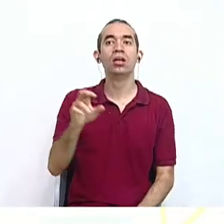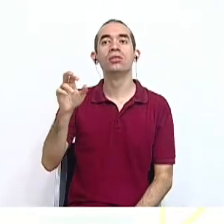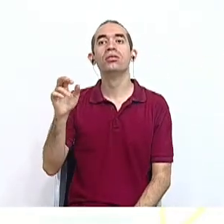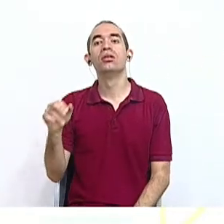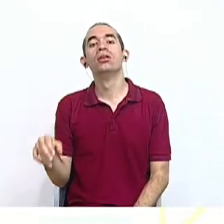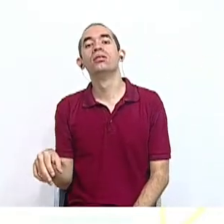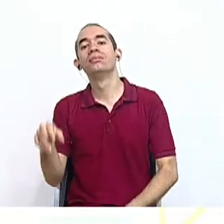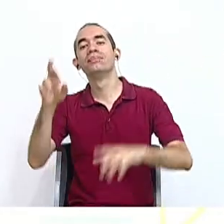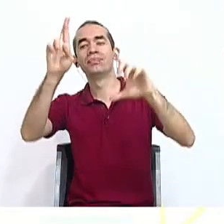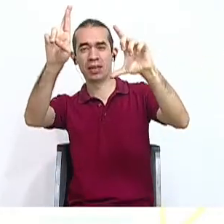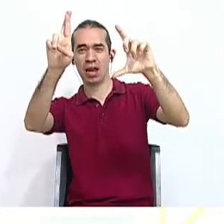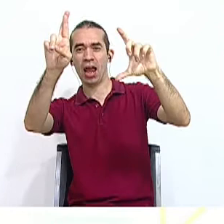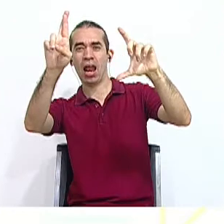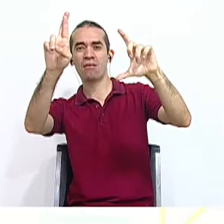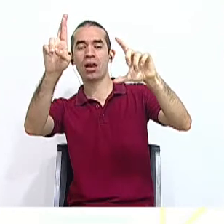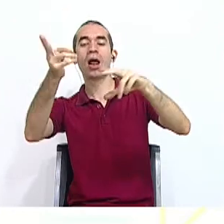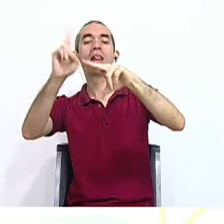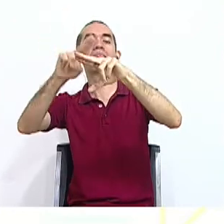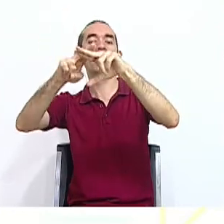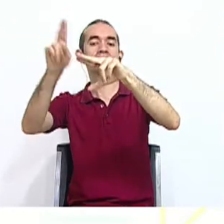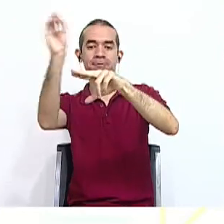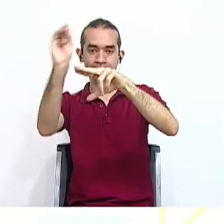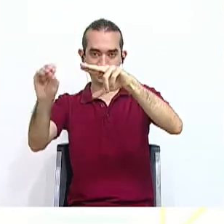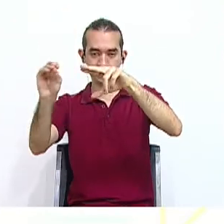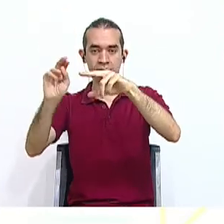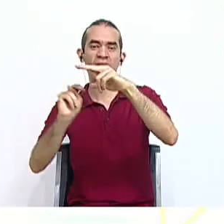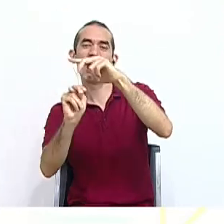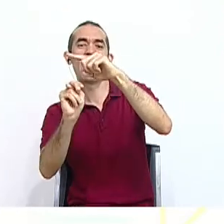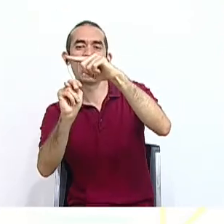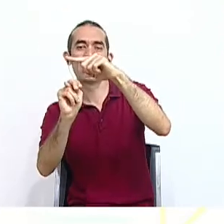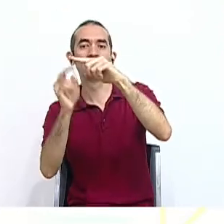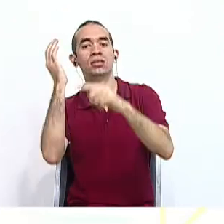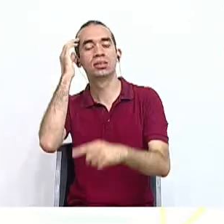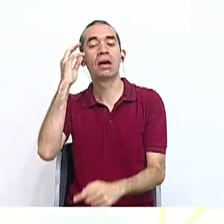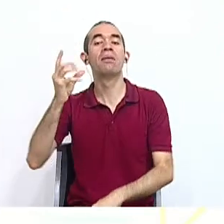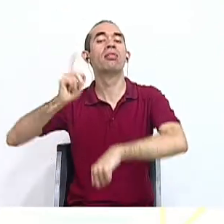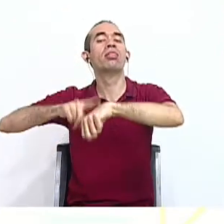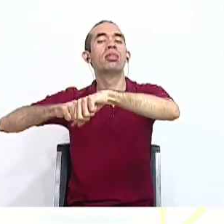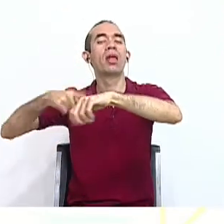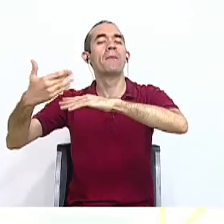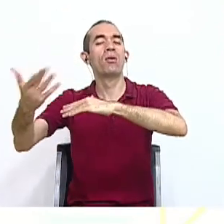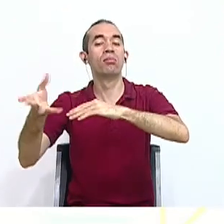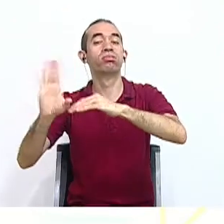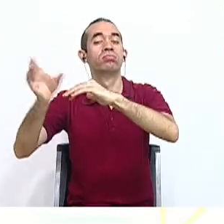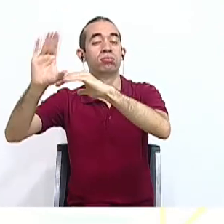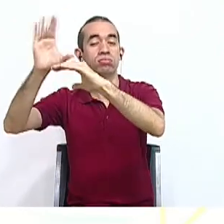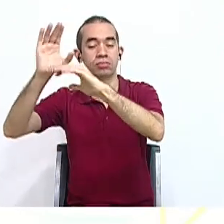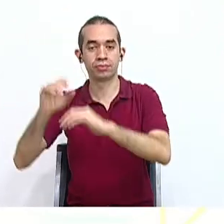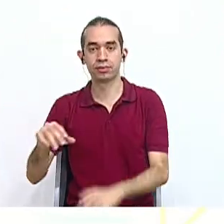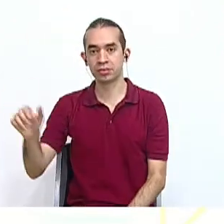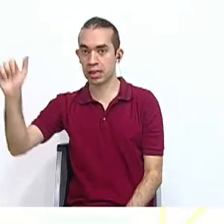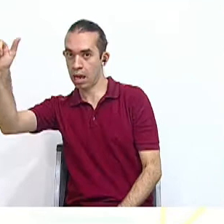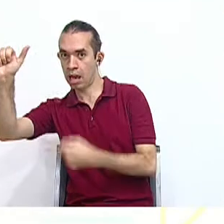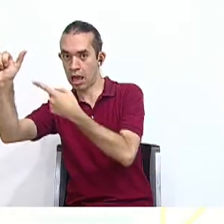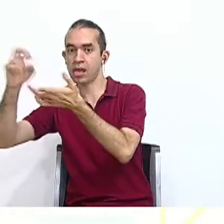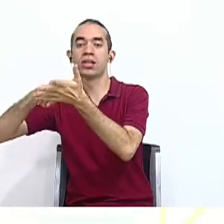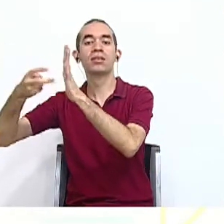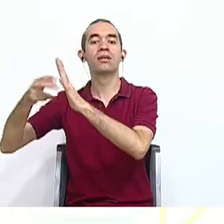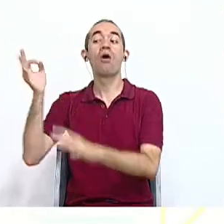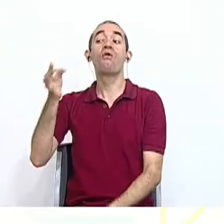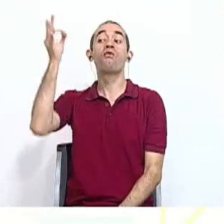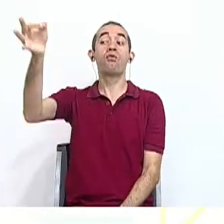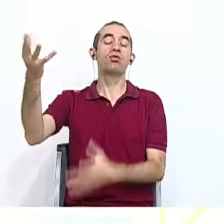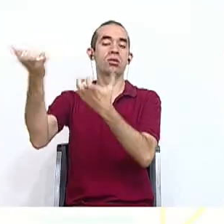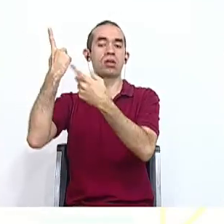tasa de interés. ¿Y quién era N? ¿Cómo iba a estar capitalizado ese dinero? Y A, recordemos que es el monto futuro,